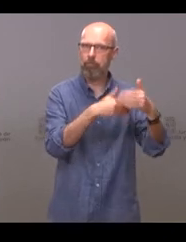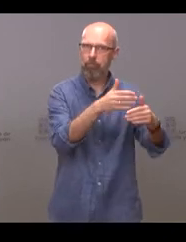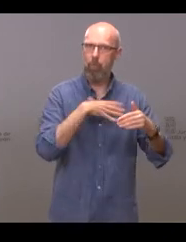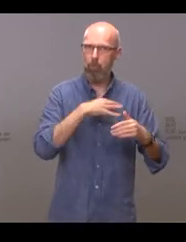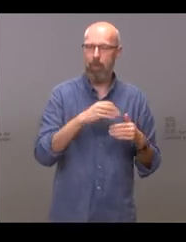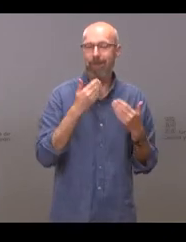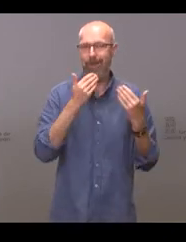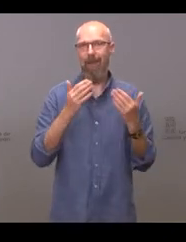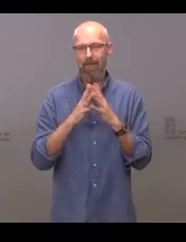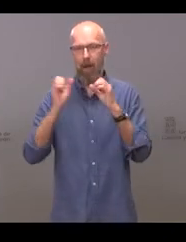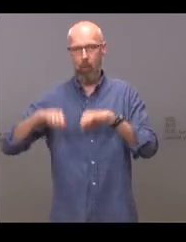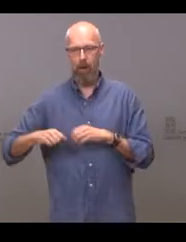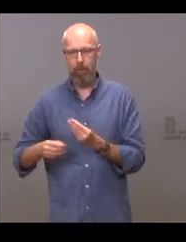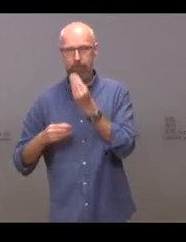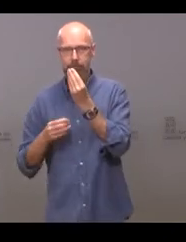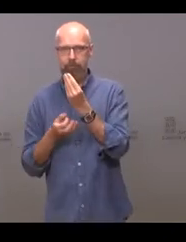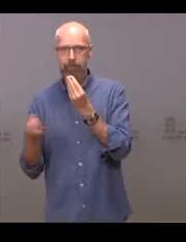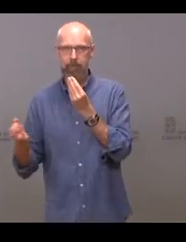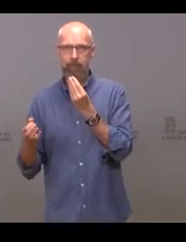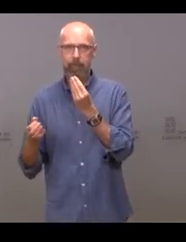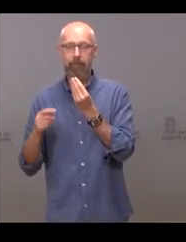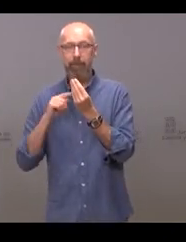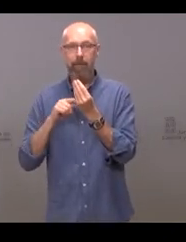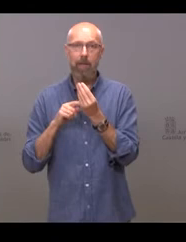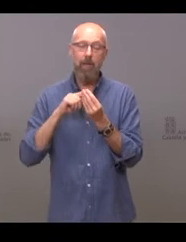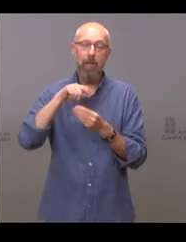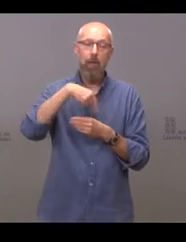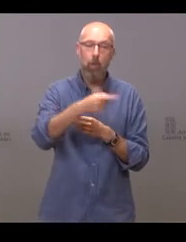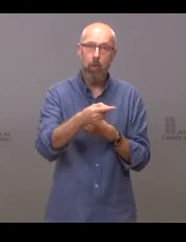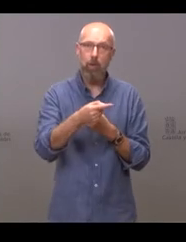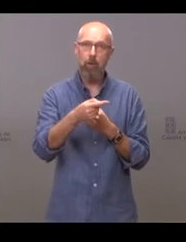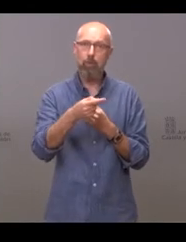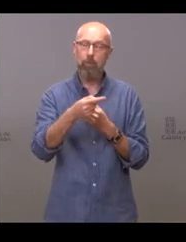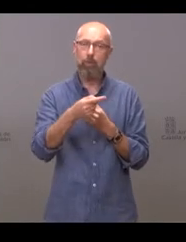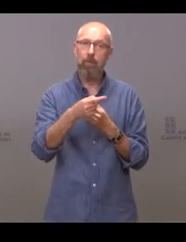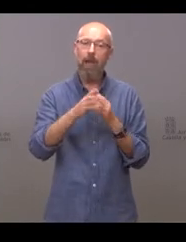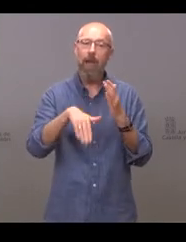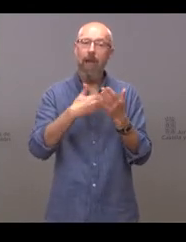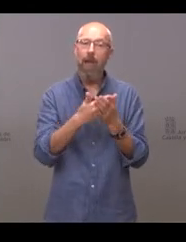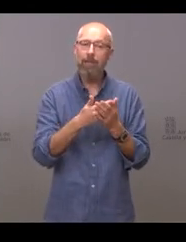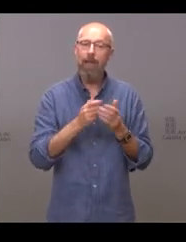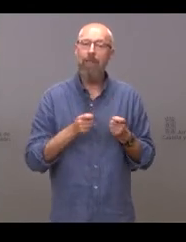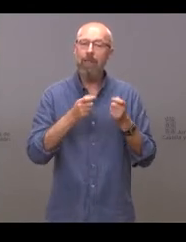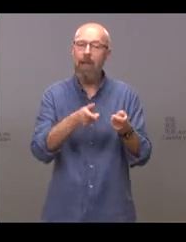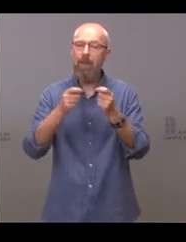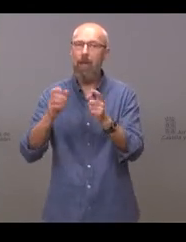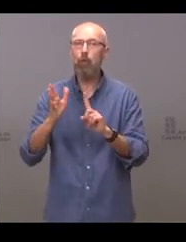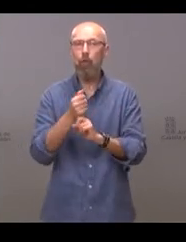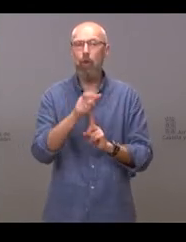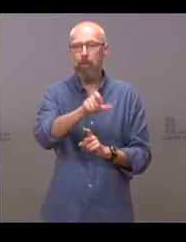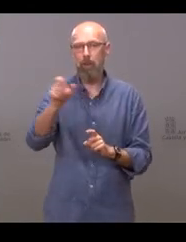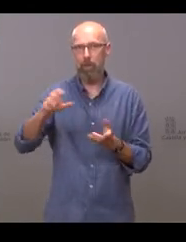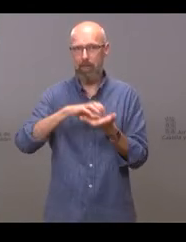el diálogo social y que luego lleguen fundamentalmente a quien deben dedicar que son las personas de las personas de castilla león por parte de